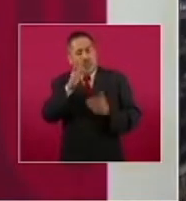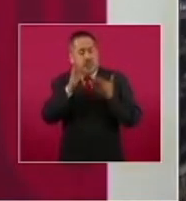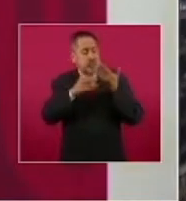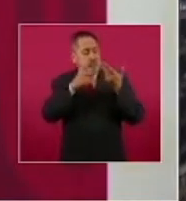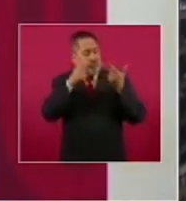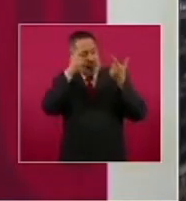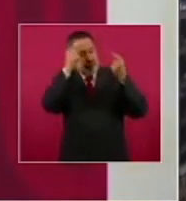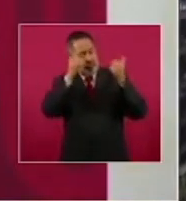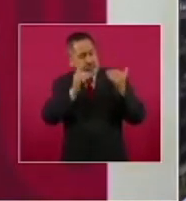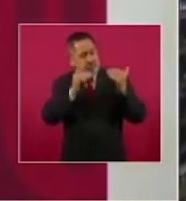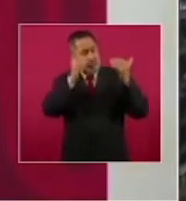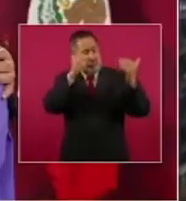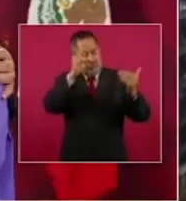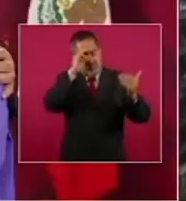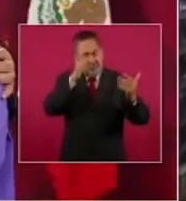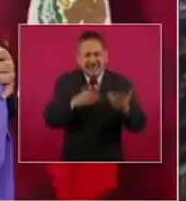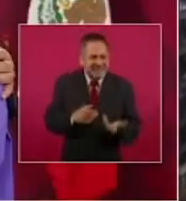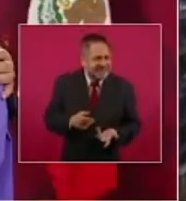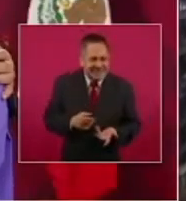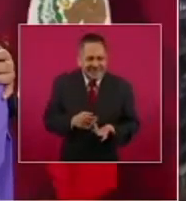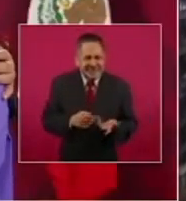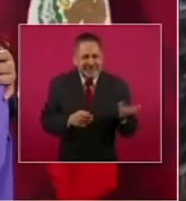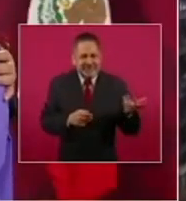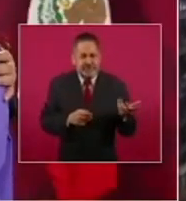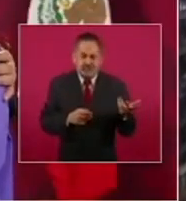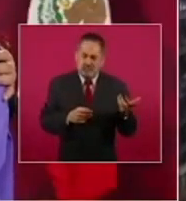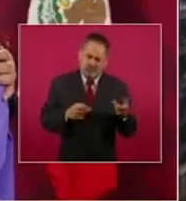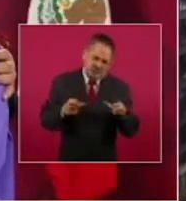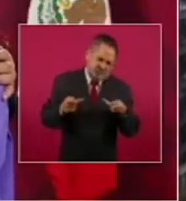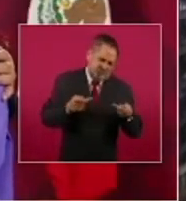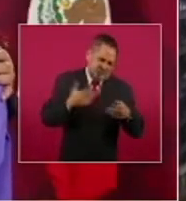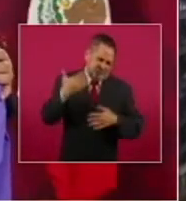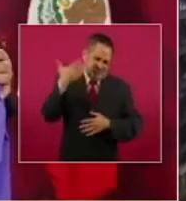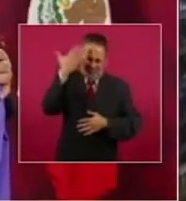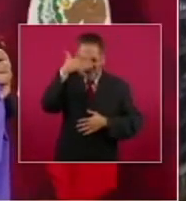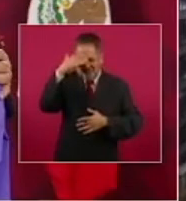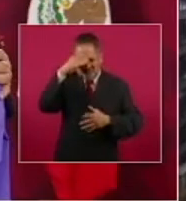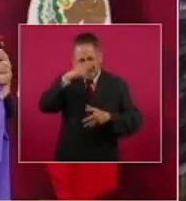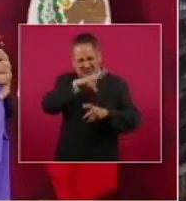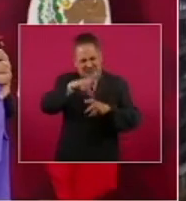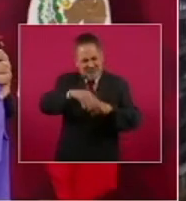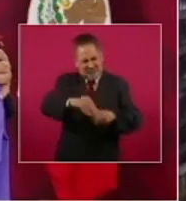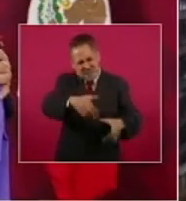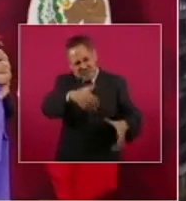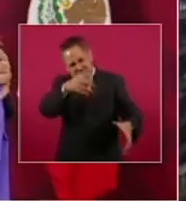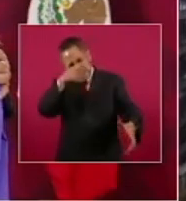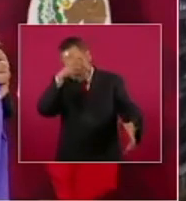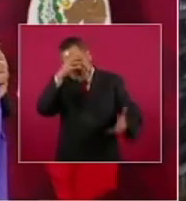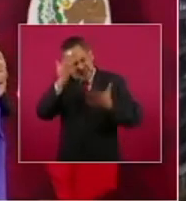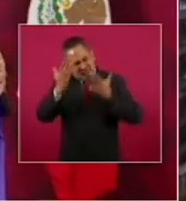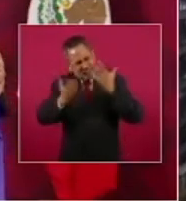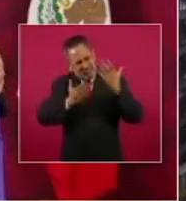Politécnico. Y el Politécnico depende de la SEP.